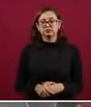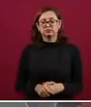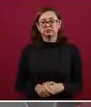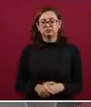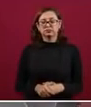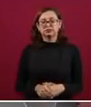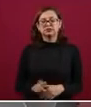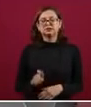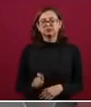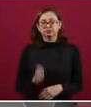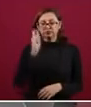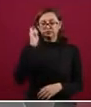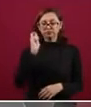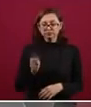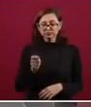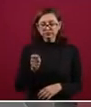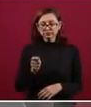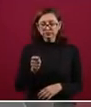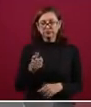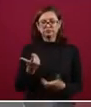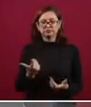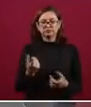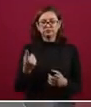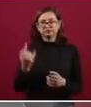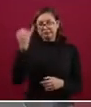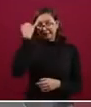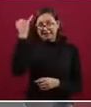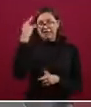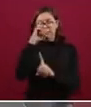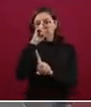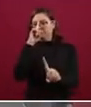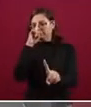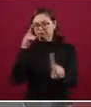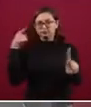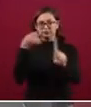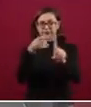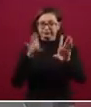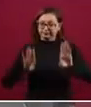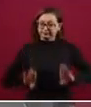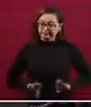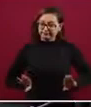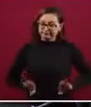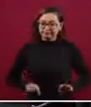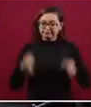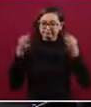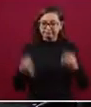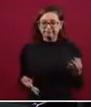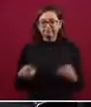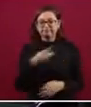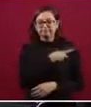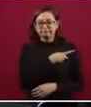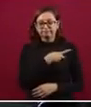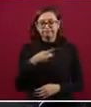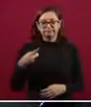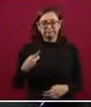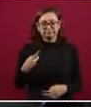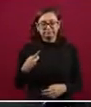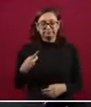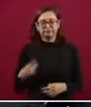se tienen que mantener ideales y principios y